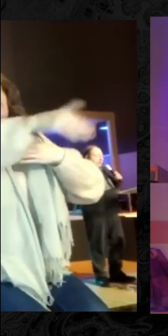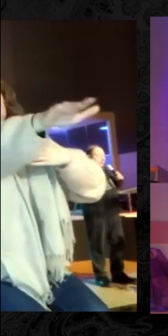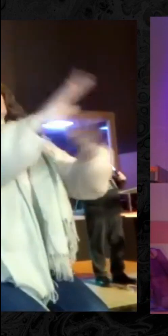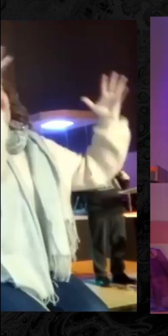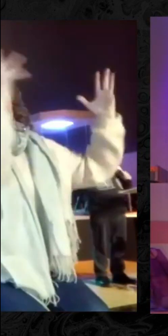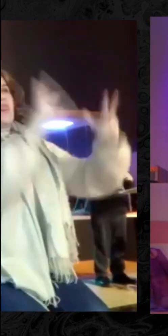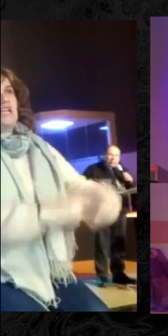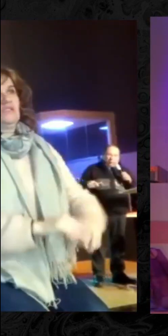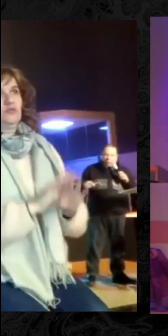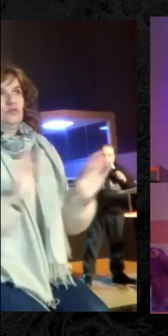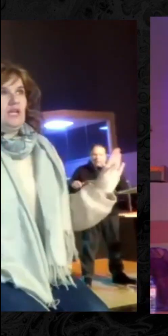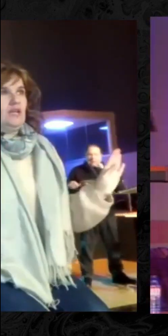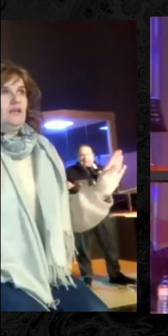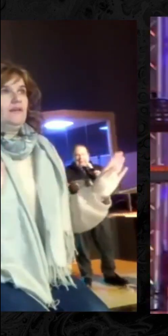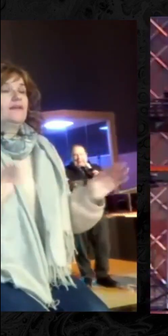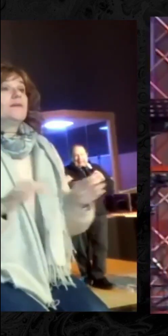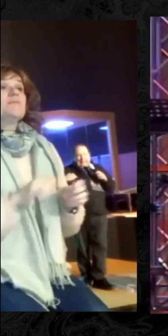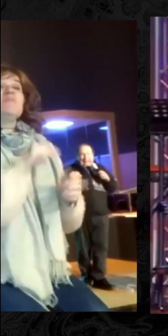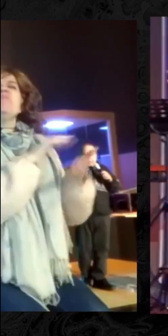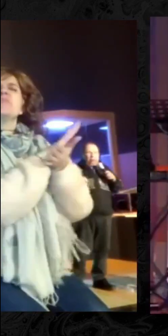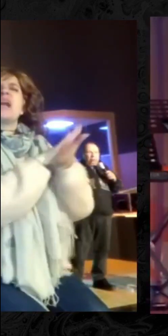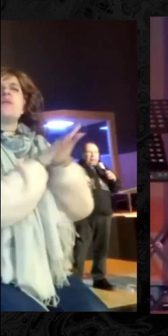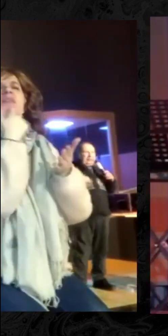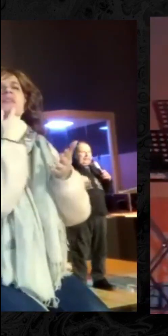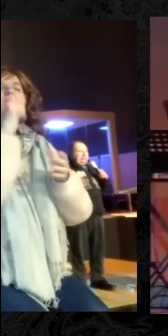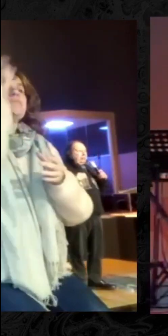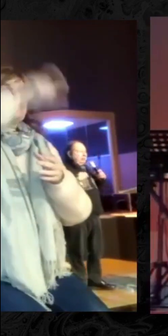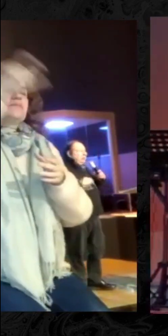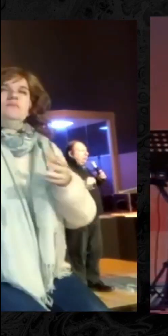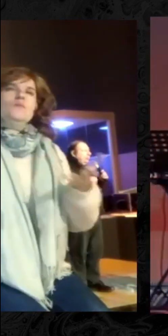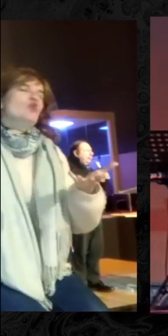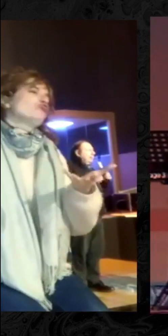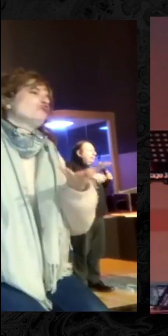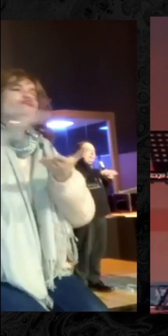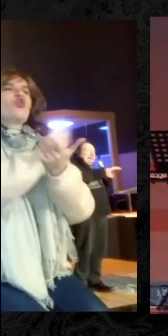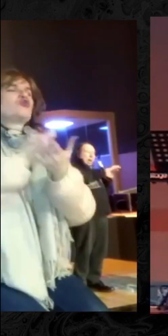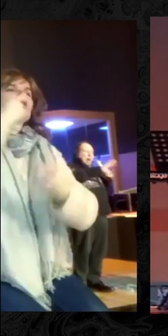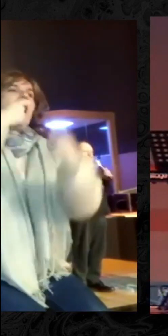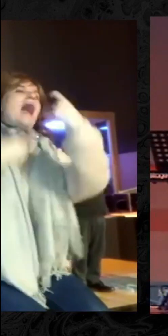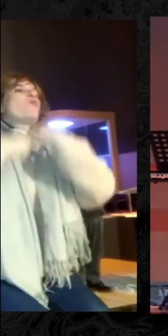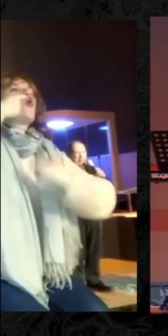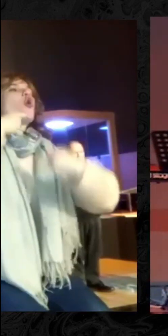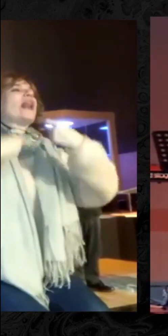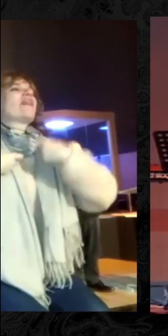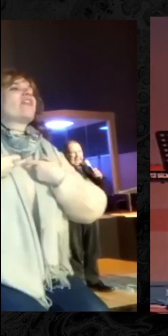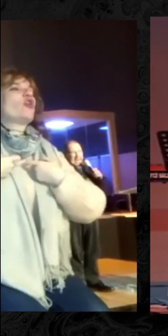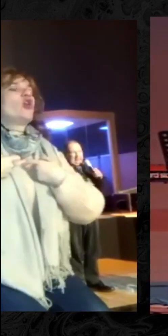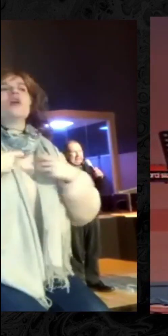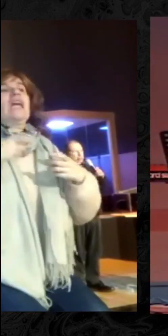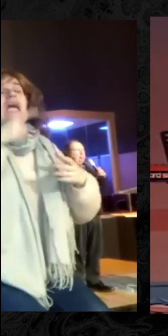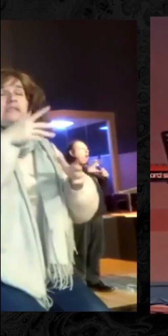seremos aborrecidos por todos Ese odio ese aborrecimiento que habla aquí es para todos los tiempos